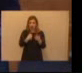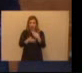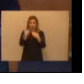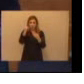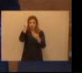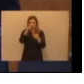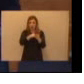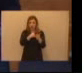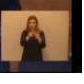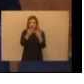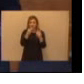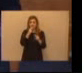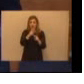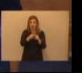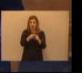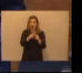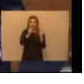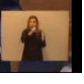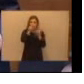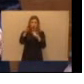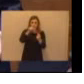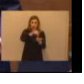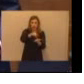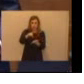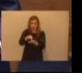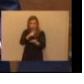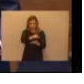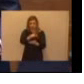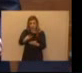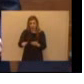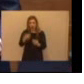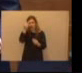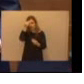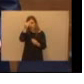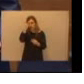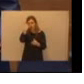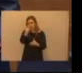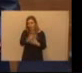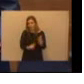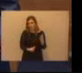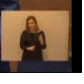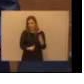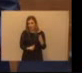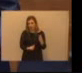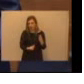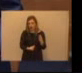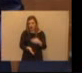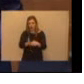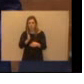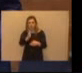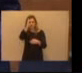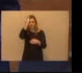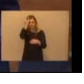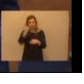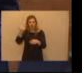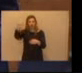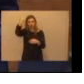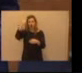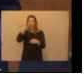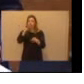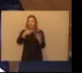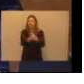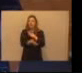llamaba Educación para la Ciudadanía, que yo creo que fue erróneamente sometida a un linchamiento ideológico, porque era una buena